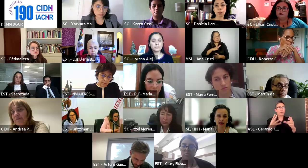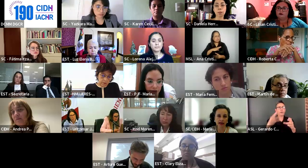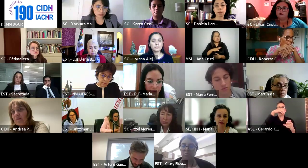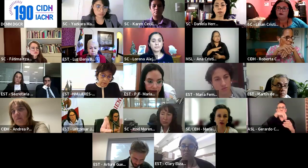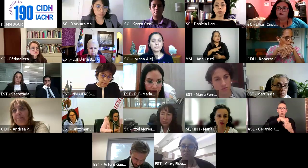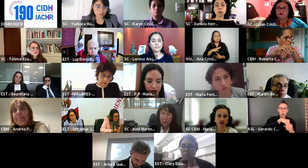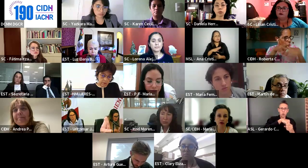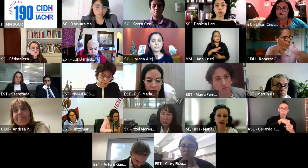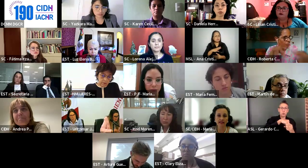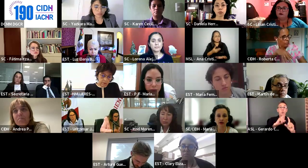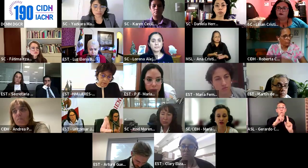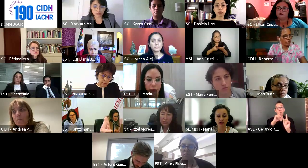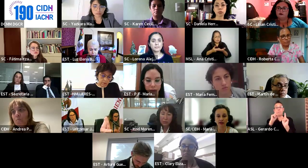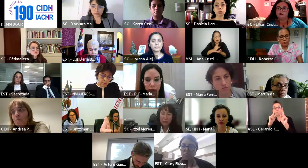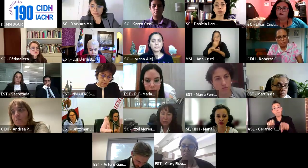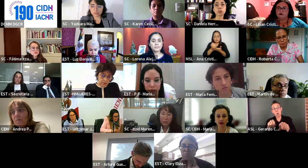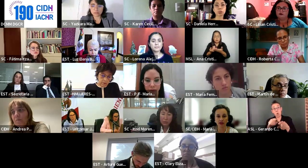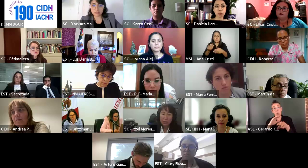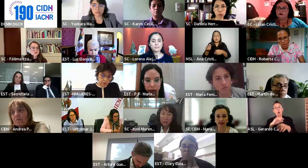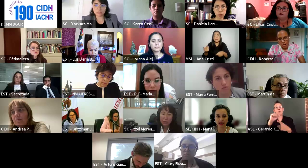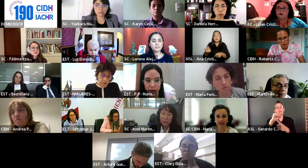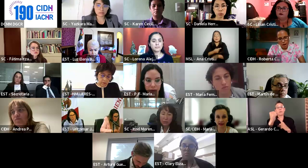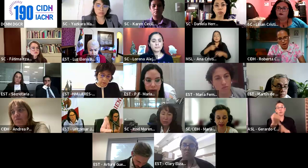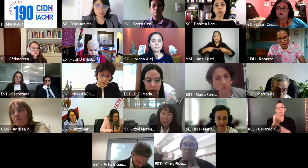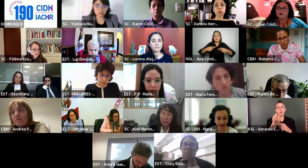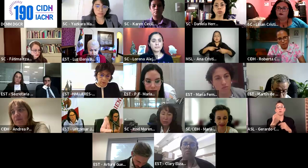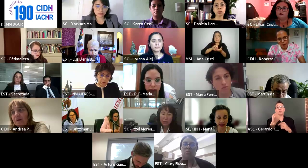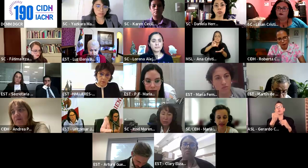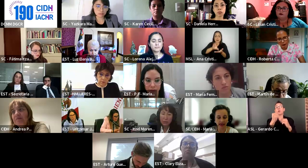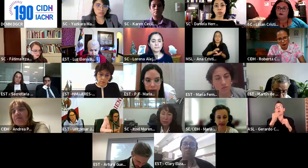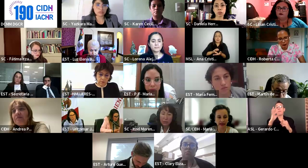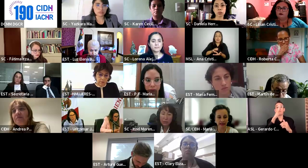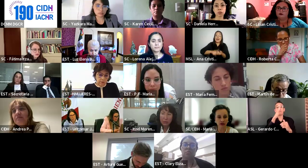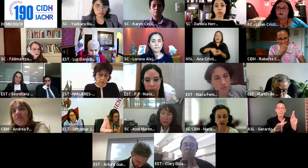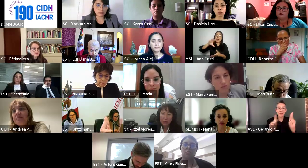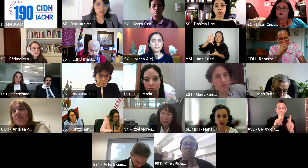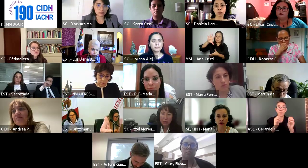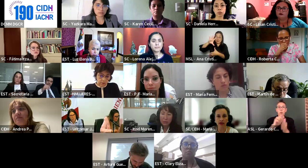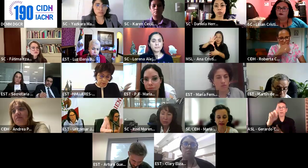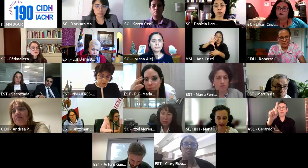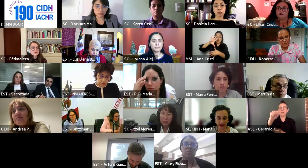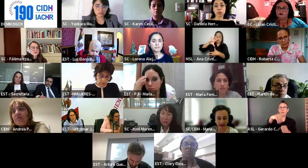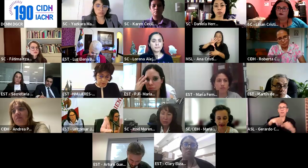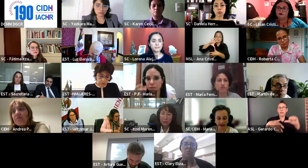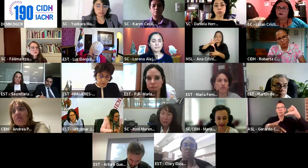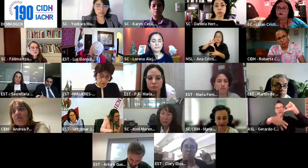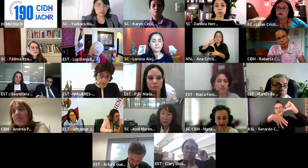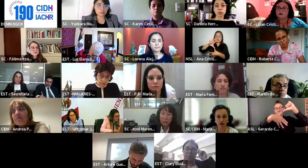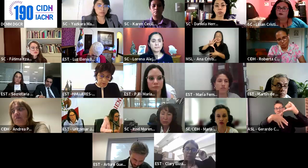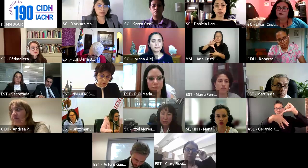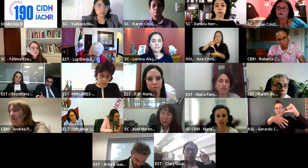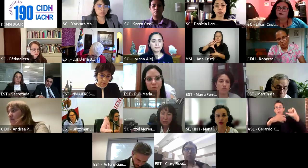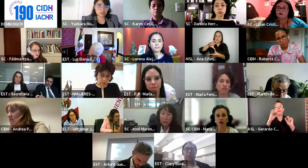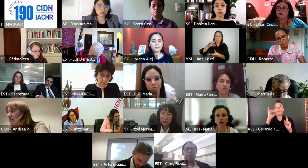un informe sobre la situación de las personas con discapacidad en las Américas, que ha sido un informe